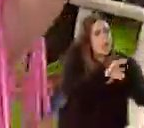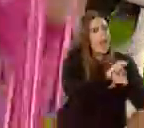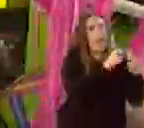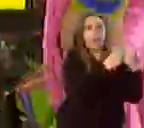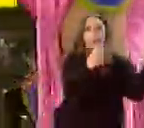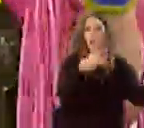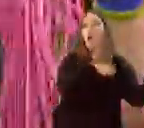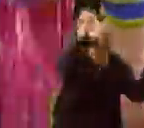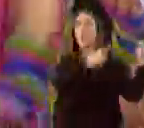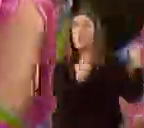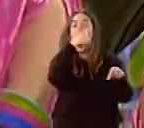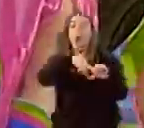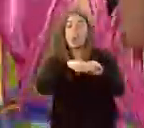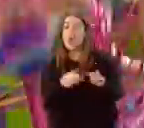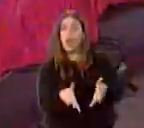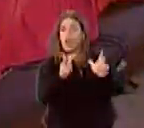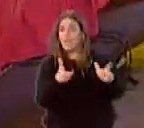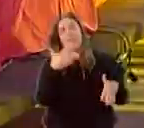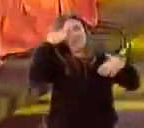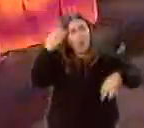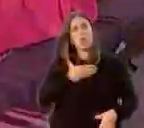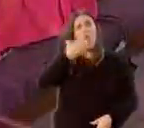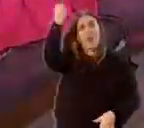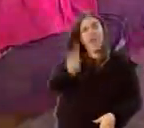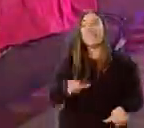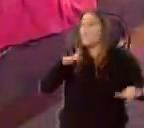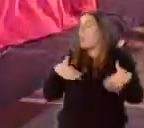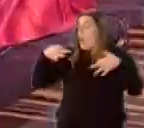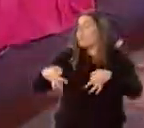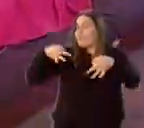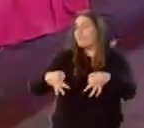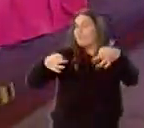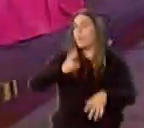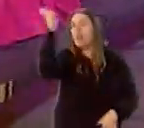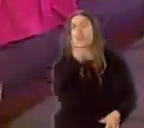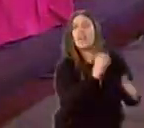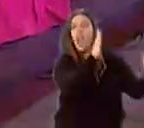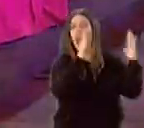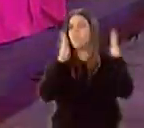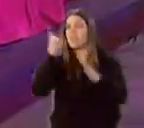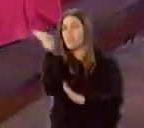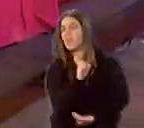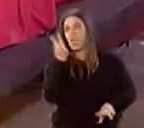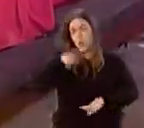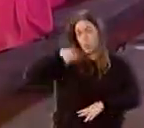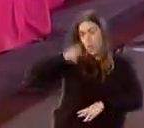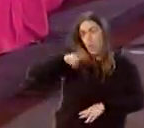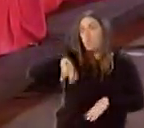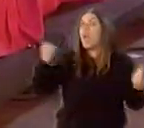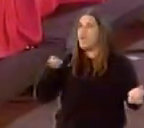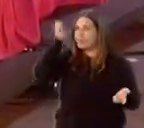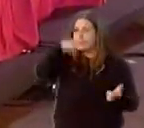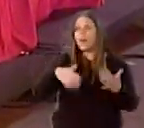sitio libre que seguro el de la calle pero como siempre 90 nunca la paz aire la tela con la